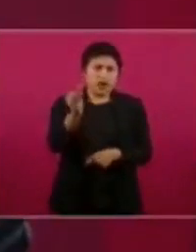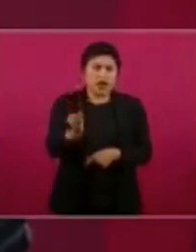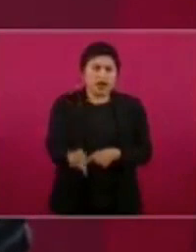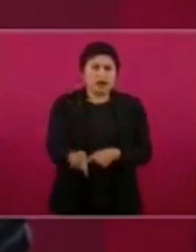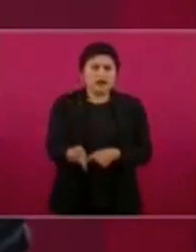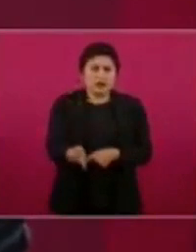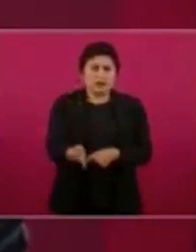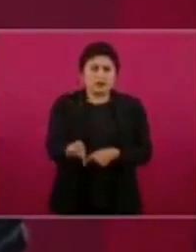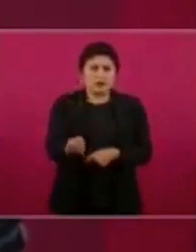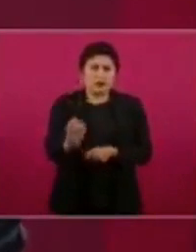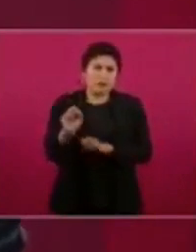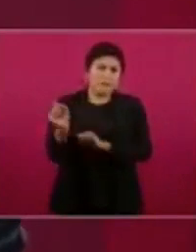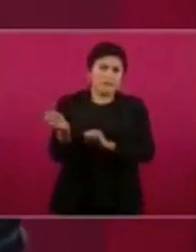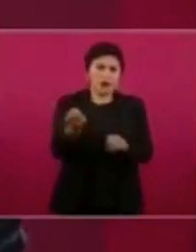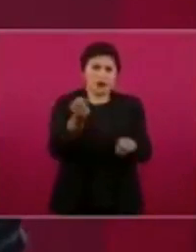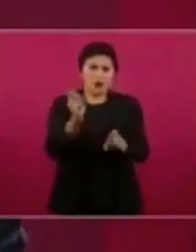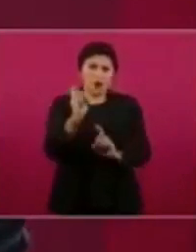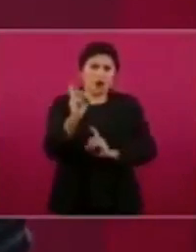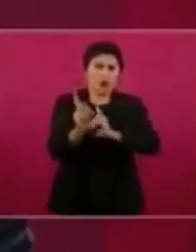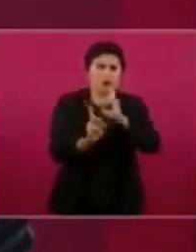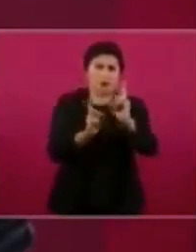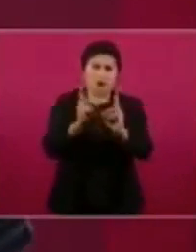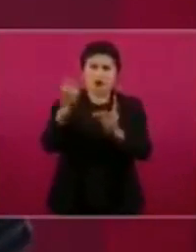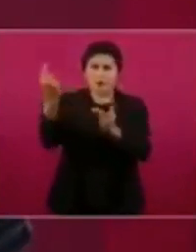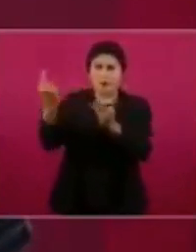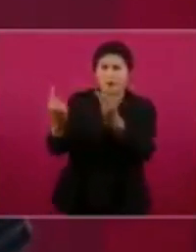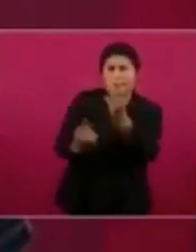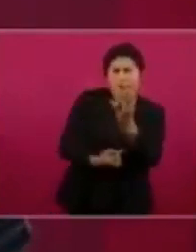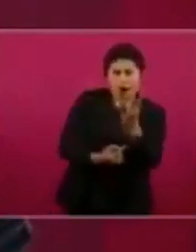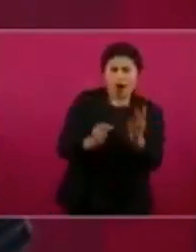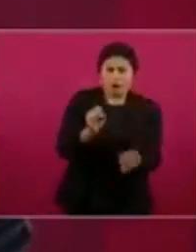del béisbol y del deporte en general,